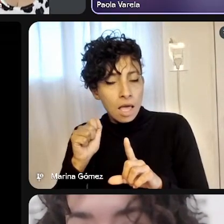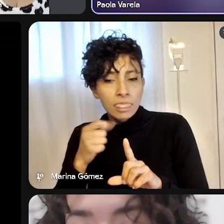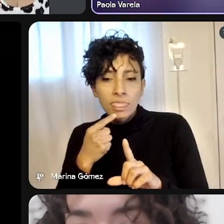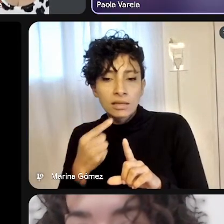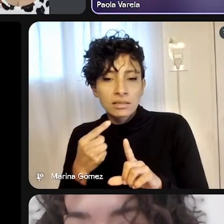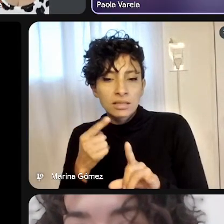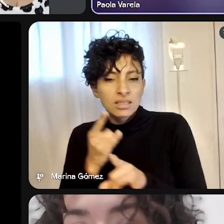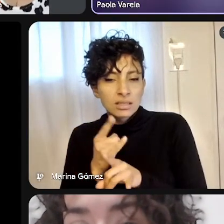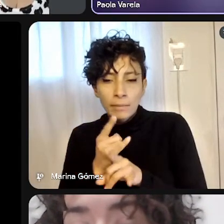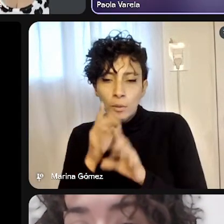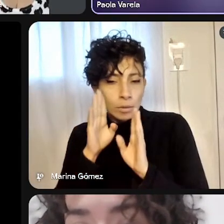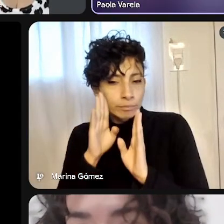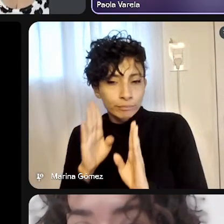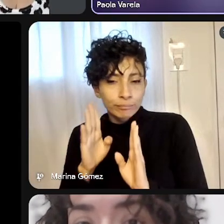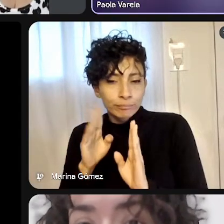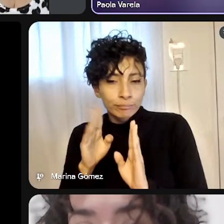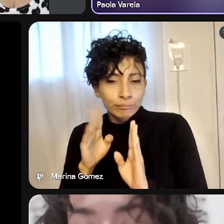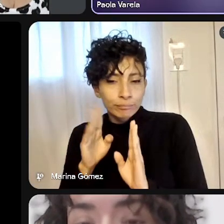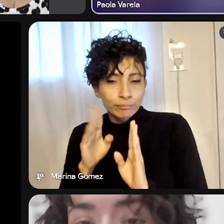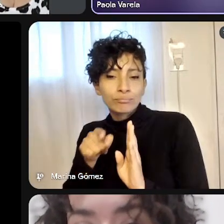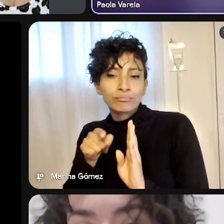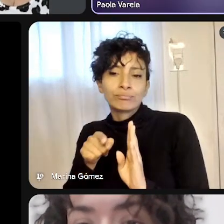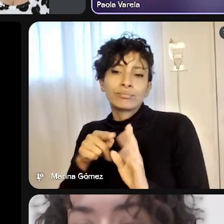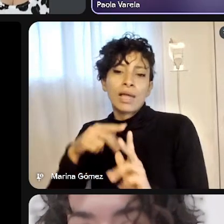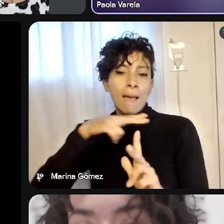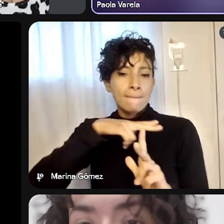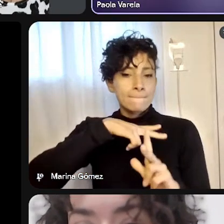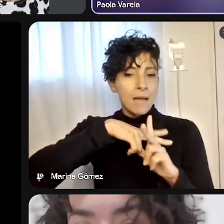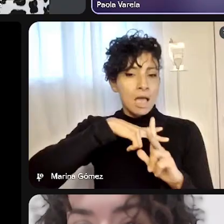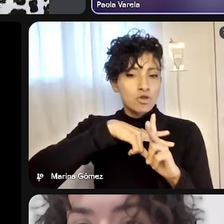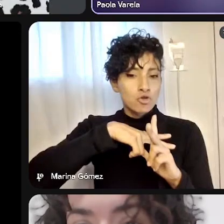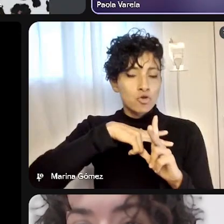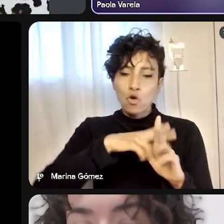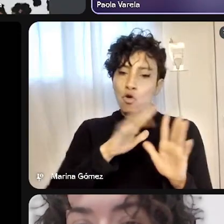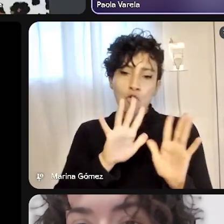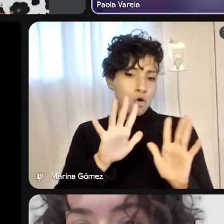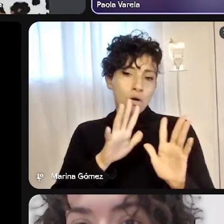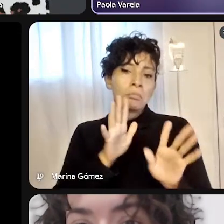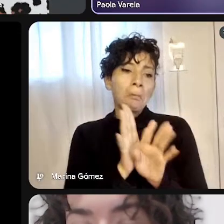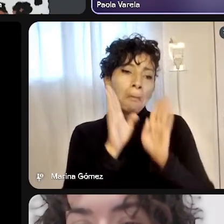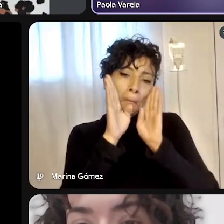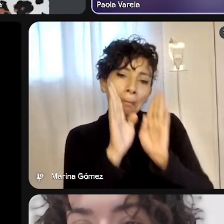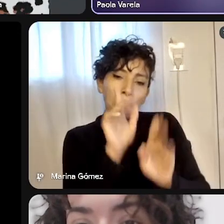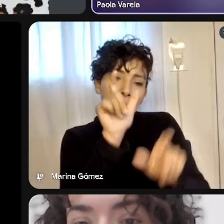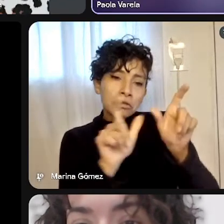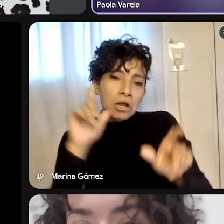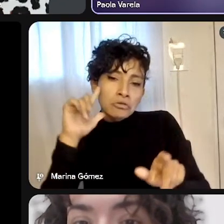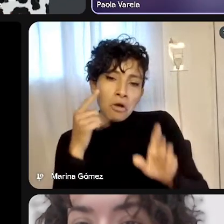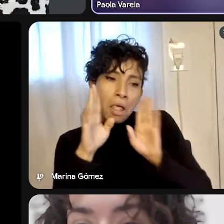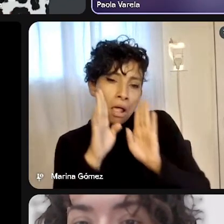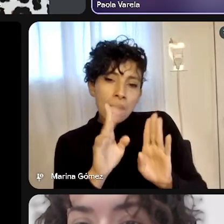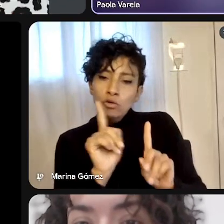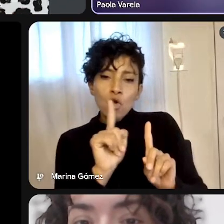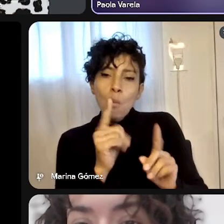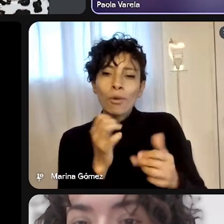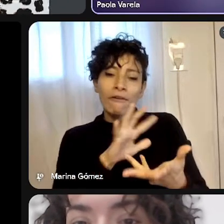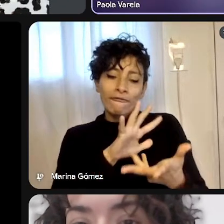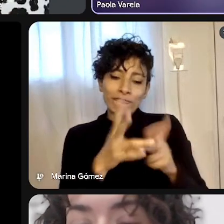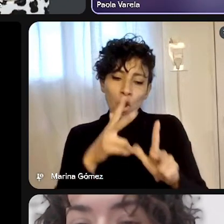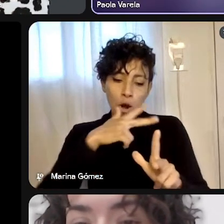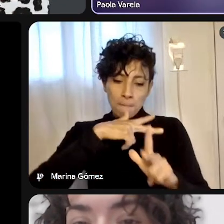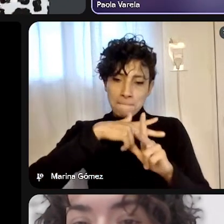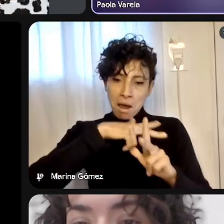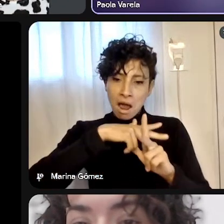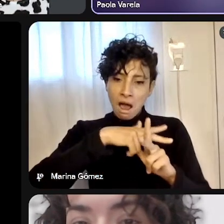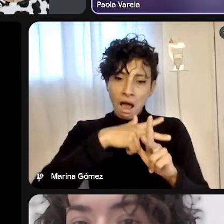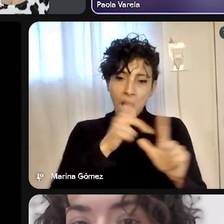en las canciones en español signado, que no está dirigida a personas sordas ya que las estructuras no son entendidas. Que si en inglés